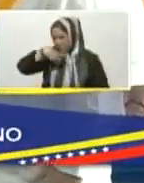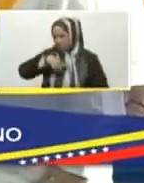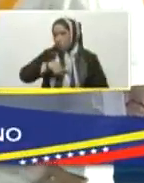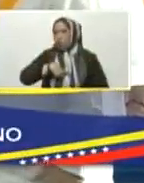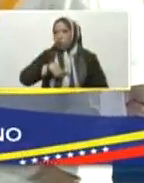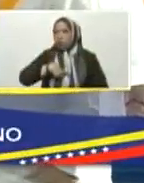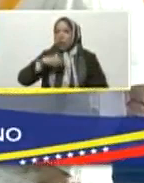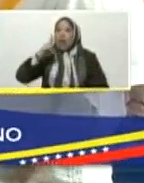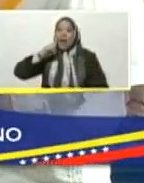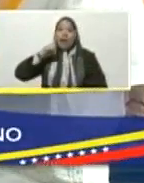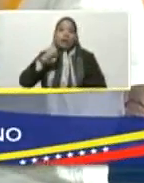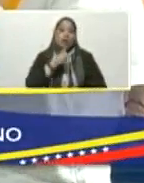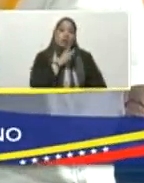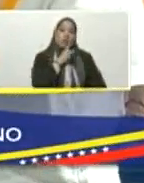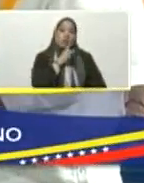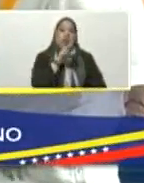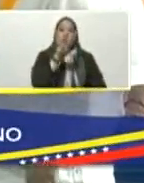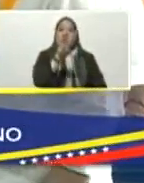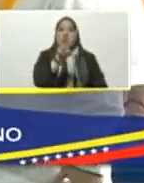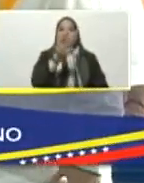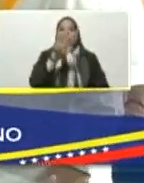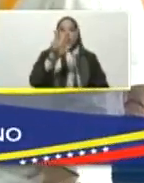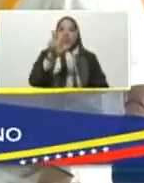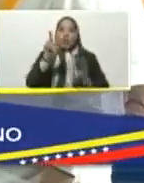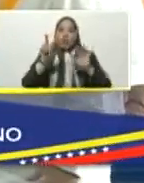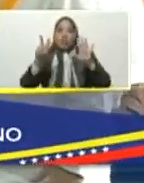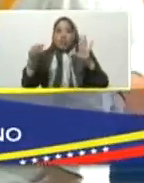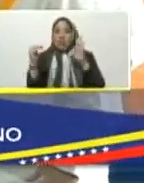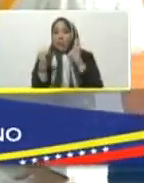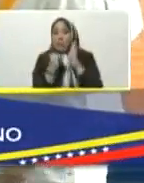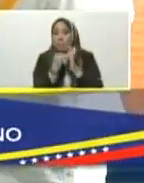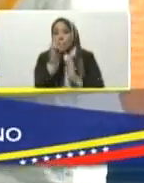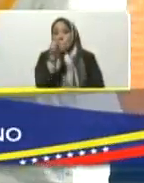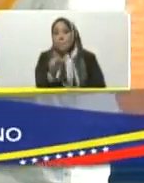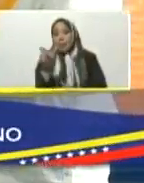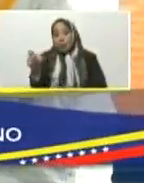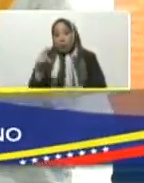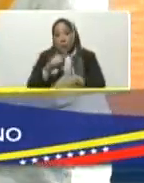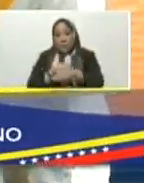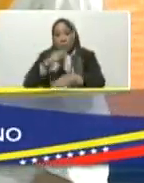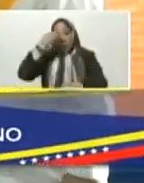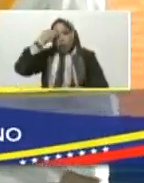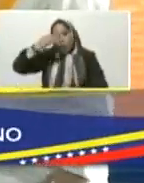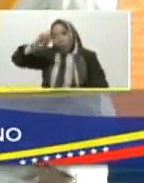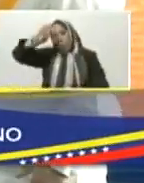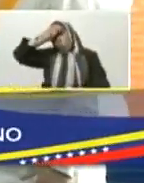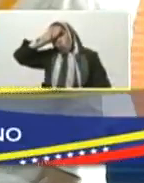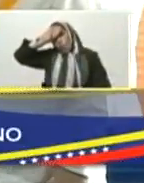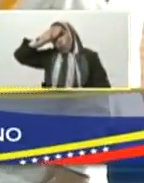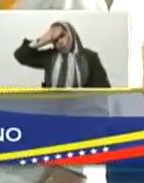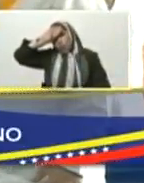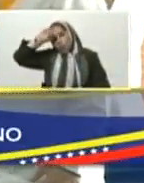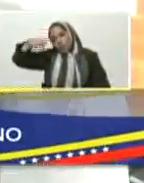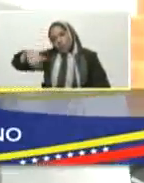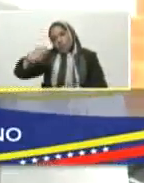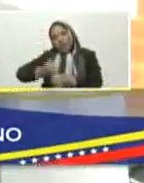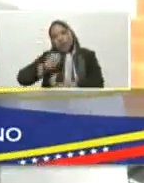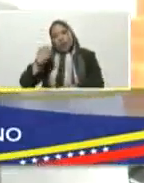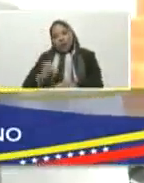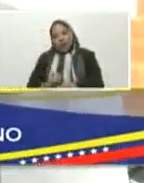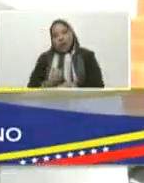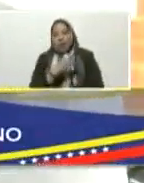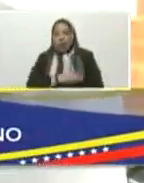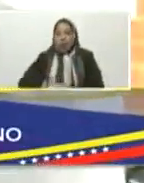nombre de los más de 257.000 cubanas y cubanos que han cumplido misión solidaria en esta hermana